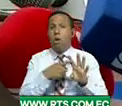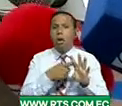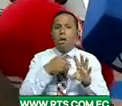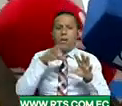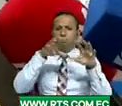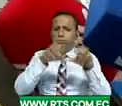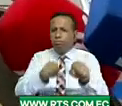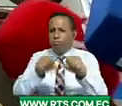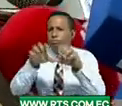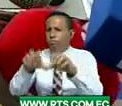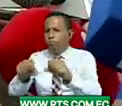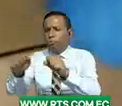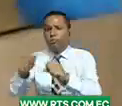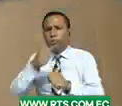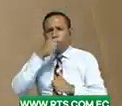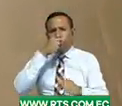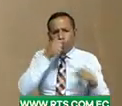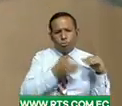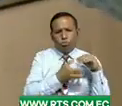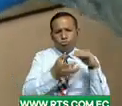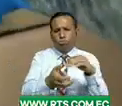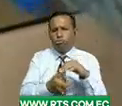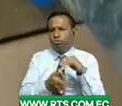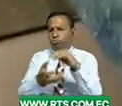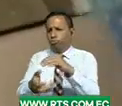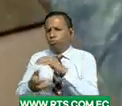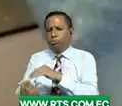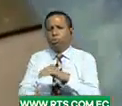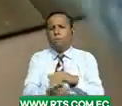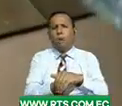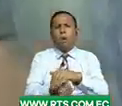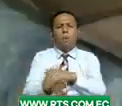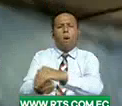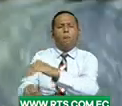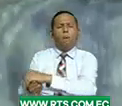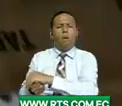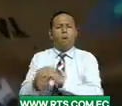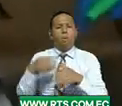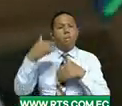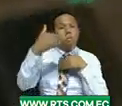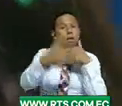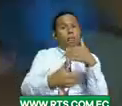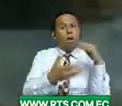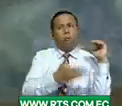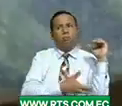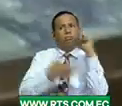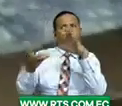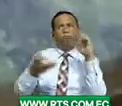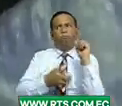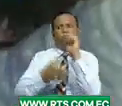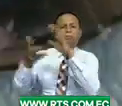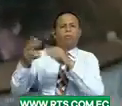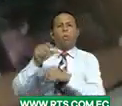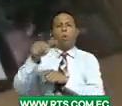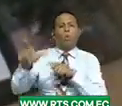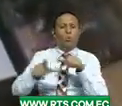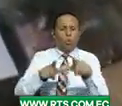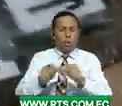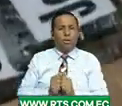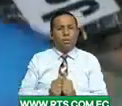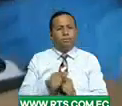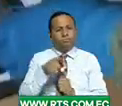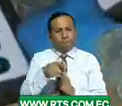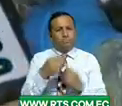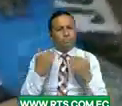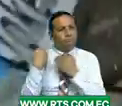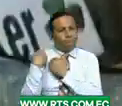y ahí almacenar el alcaloide, que posterior iban a ser trasladadas a otros de lugares donde